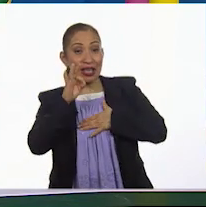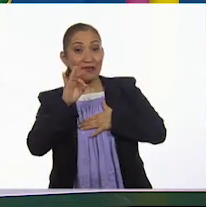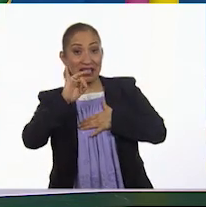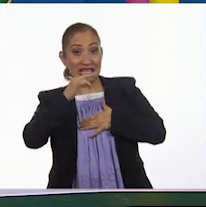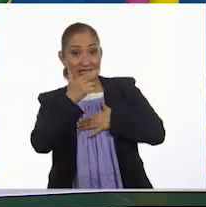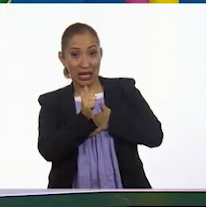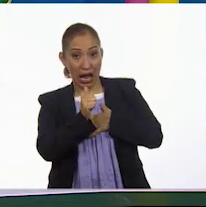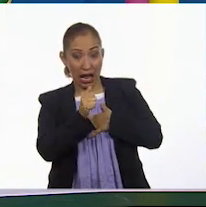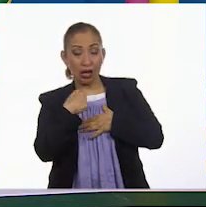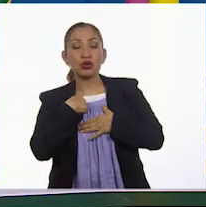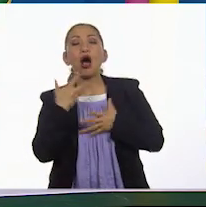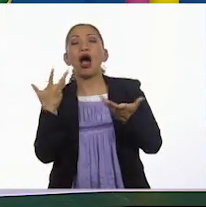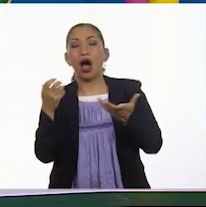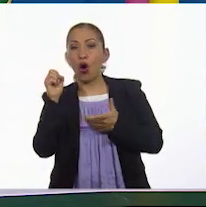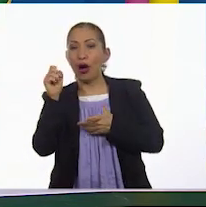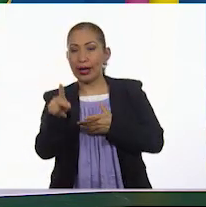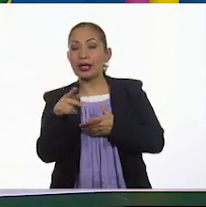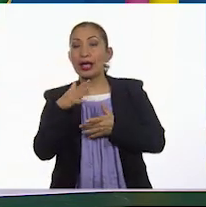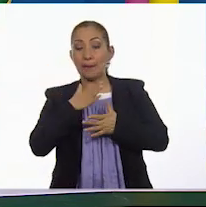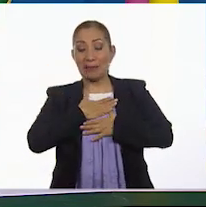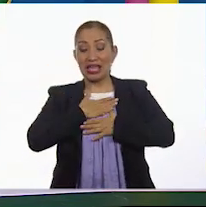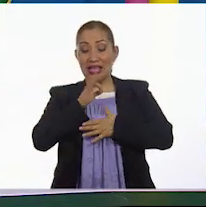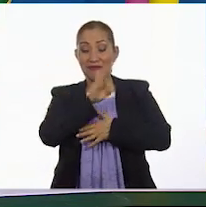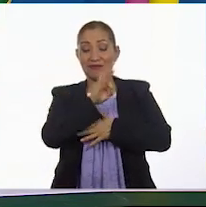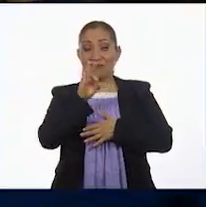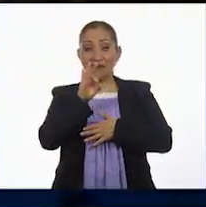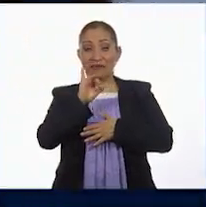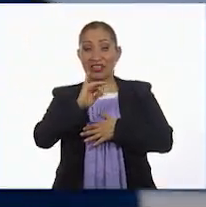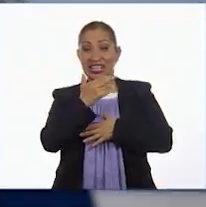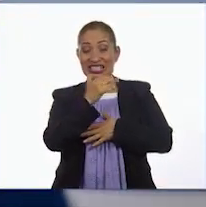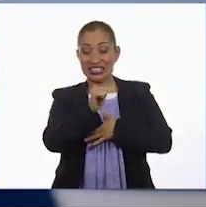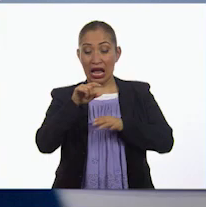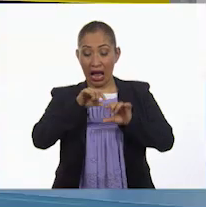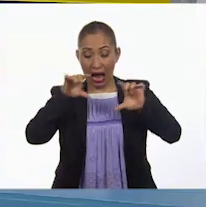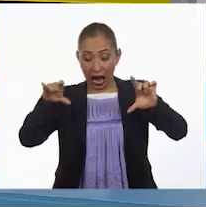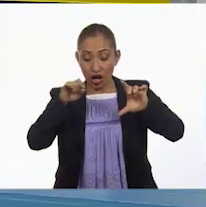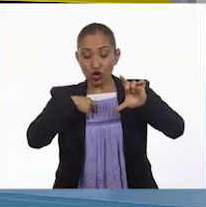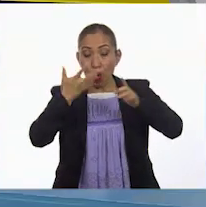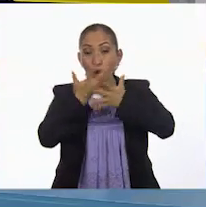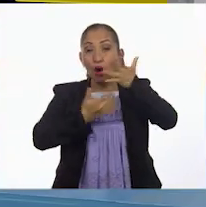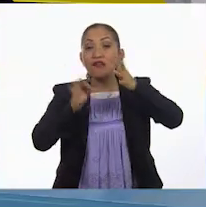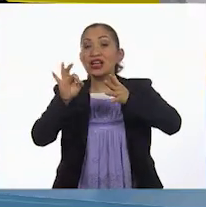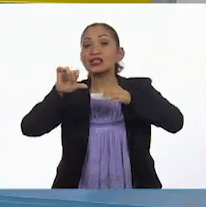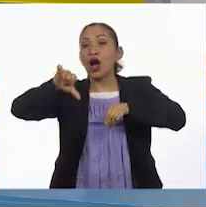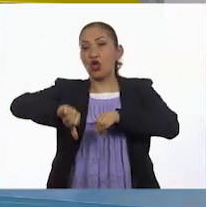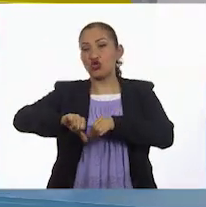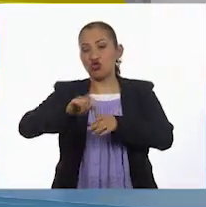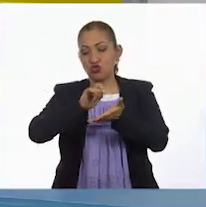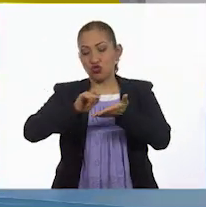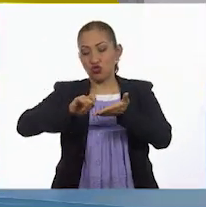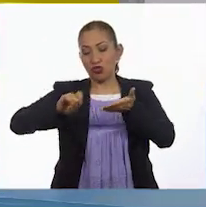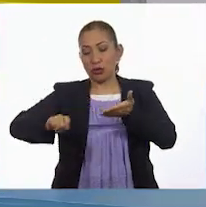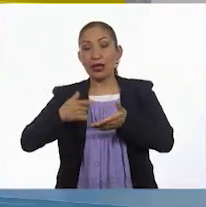trabajo. Así es. Ok. Y también tenemos nombre del elaborador.